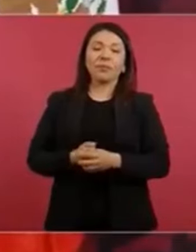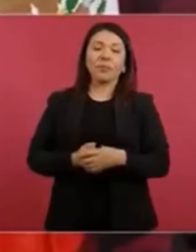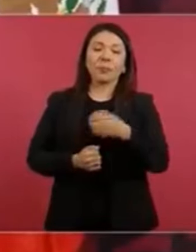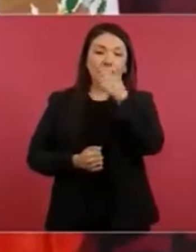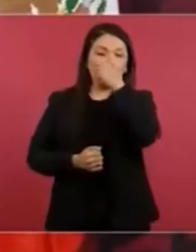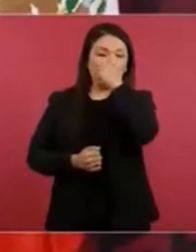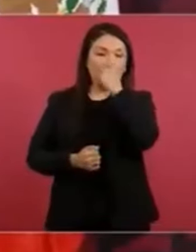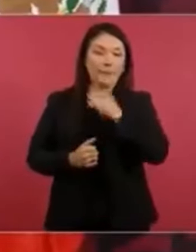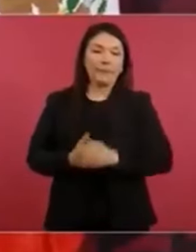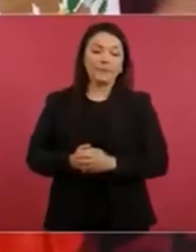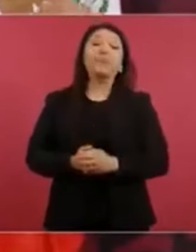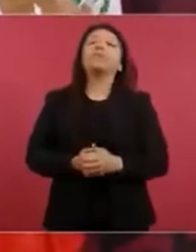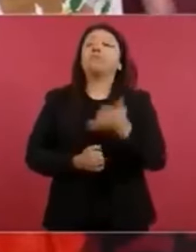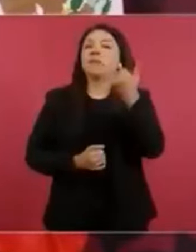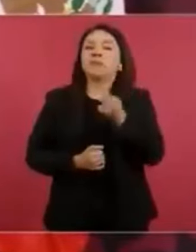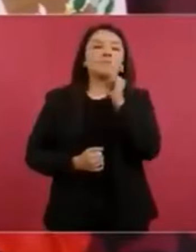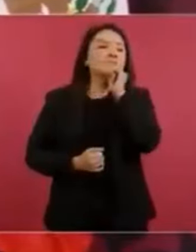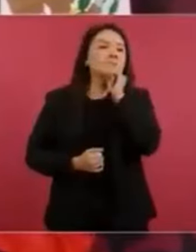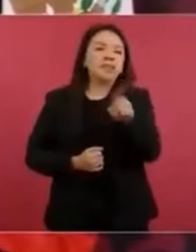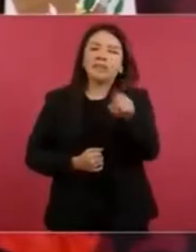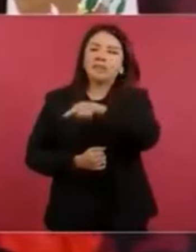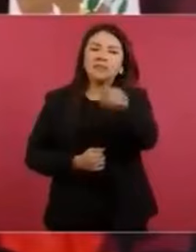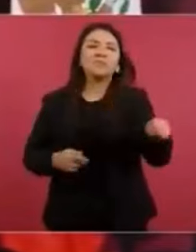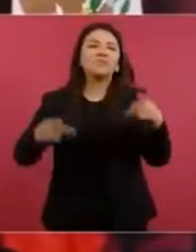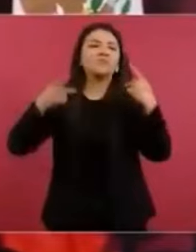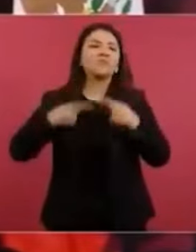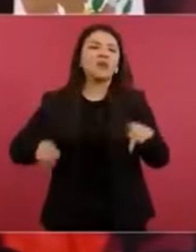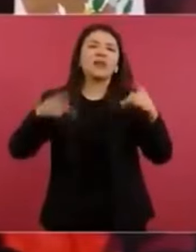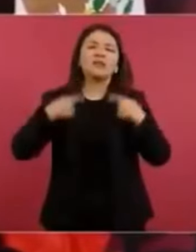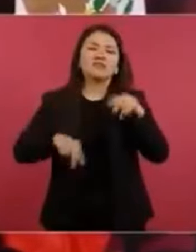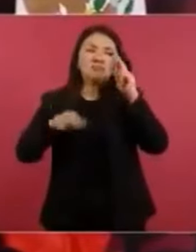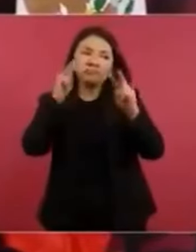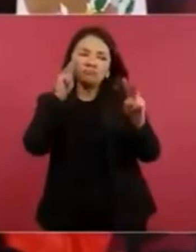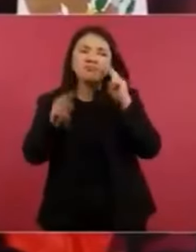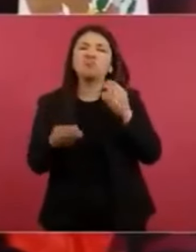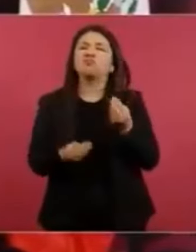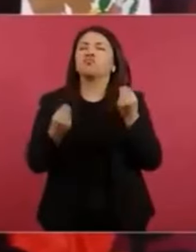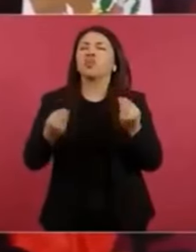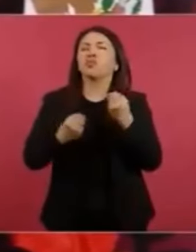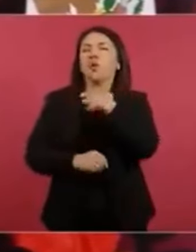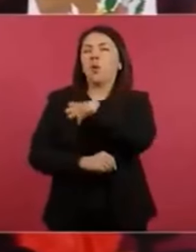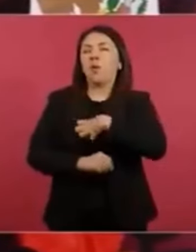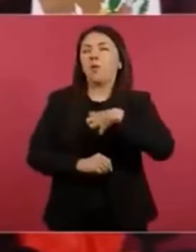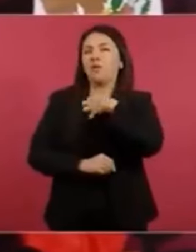Entonces, y la gente también muy contenta,